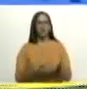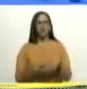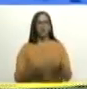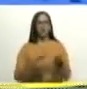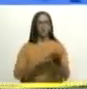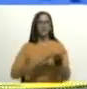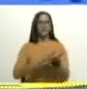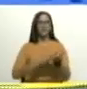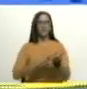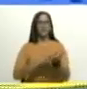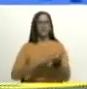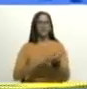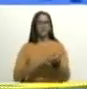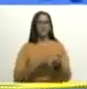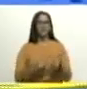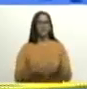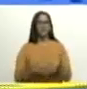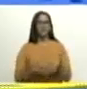recuperar.